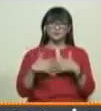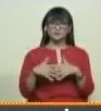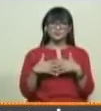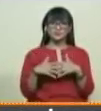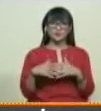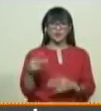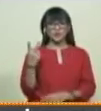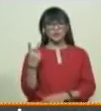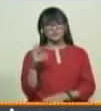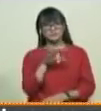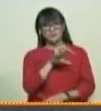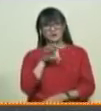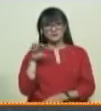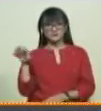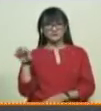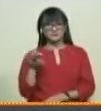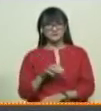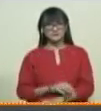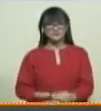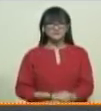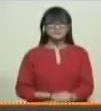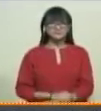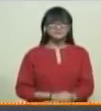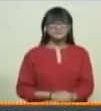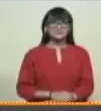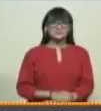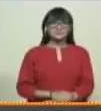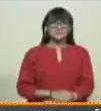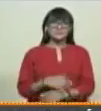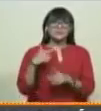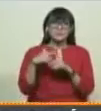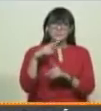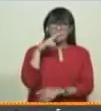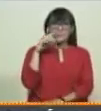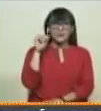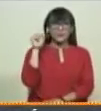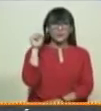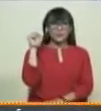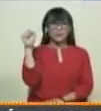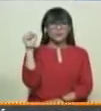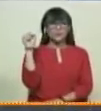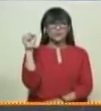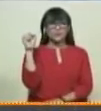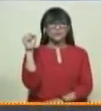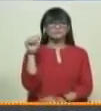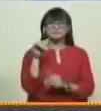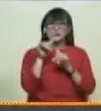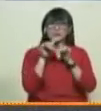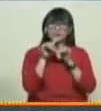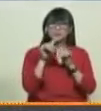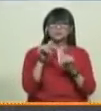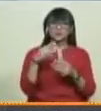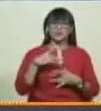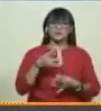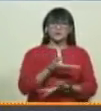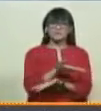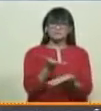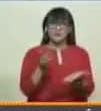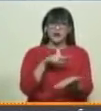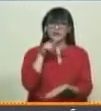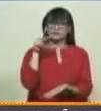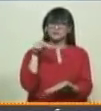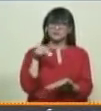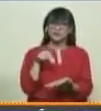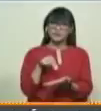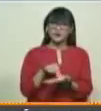entre ambas naciones, pero además el jefe de Estado venezolano ofrezca anuncios de interés